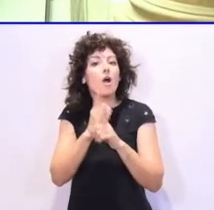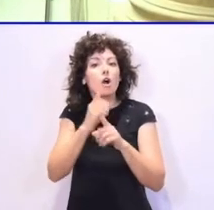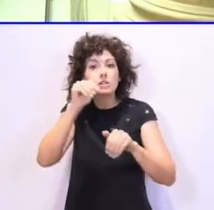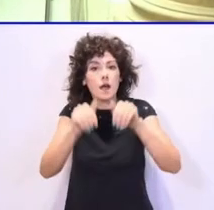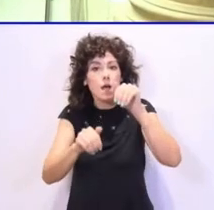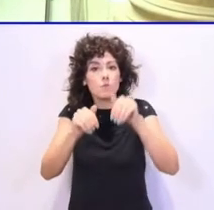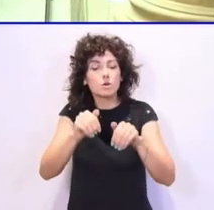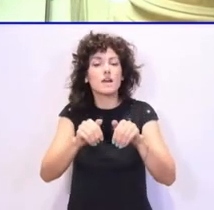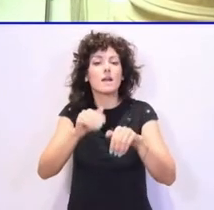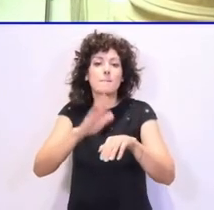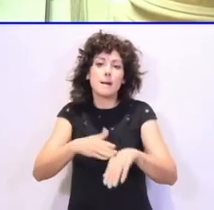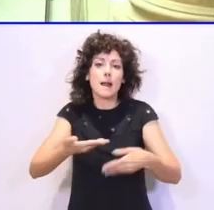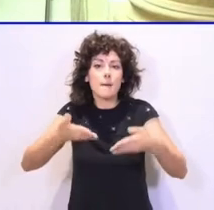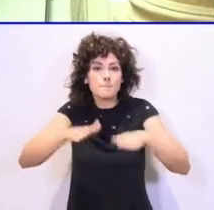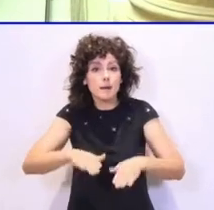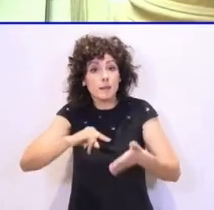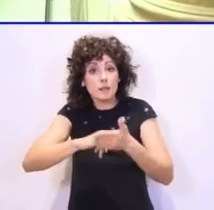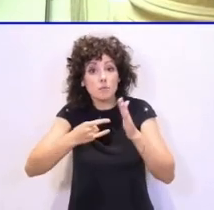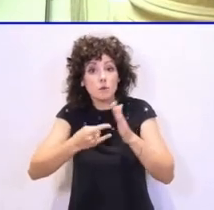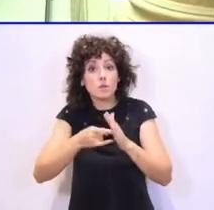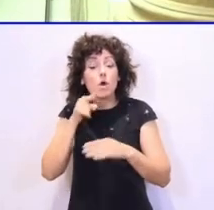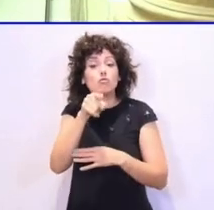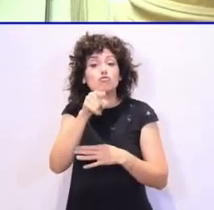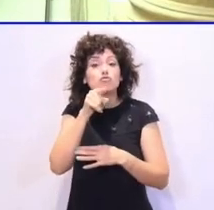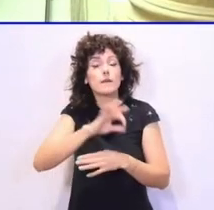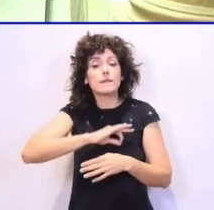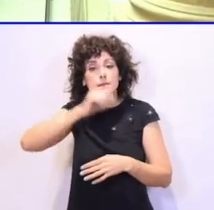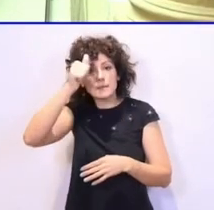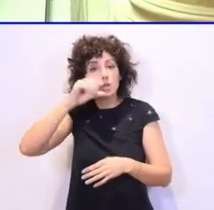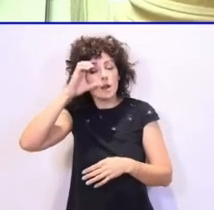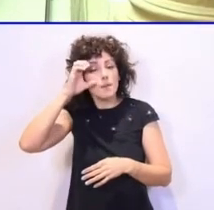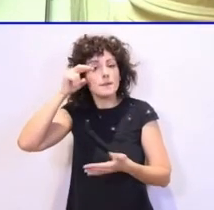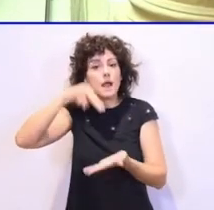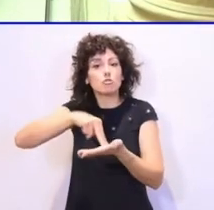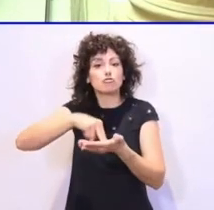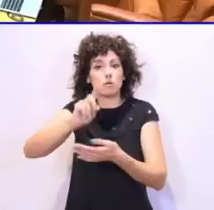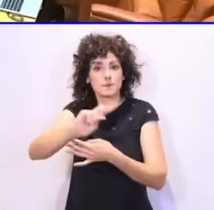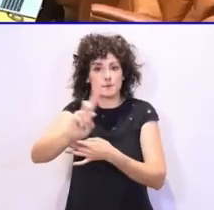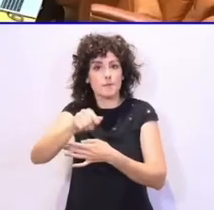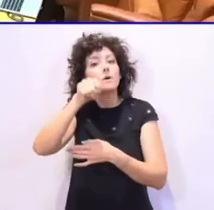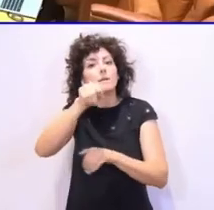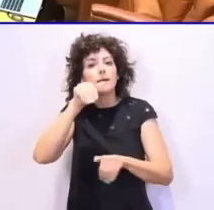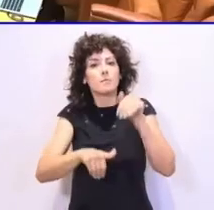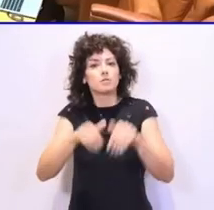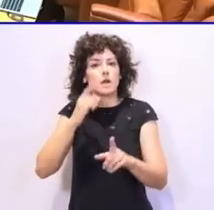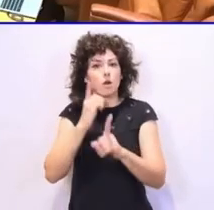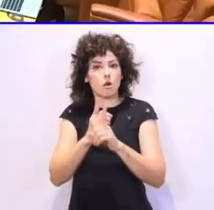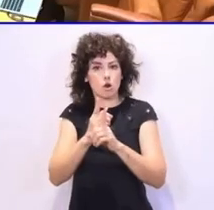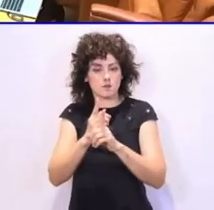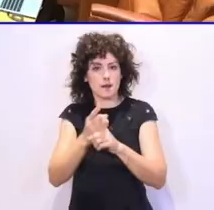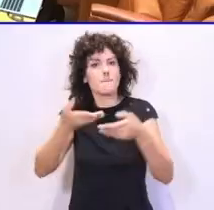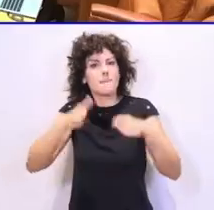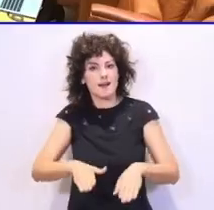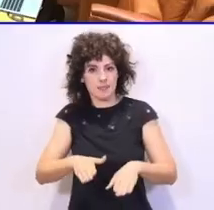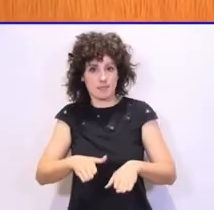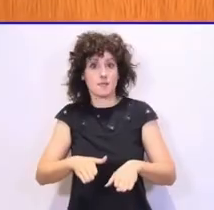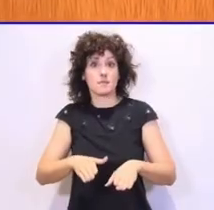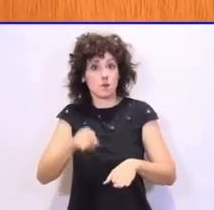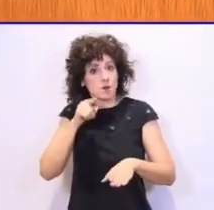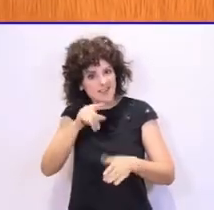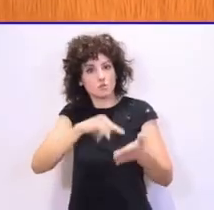paralización de los proyectos usted señor capellán no estaba ustedes votaron en contra de la paralización de